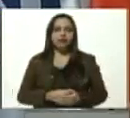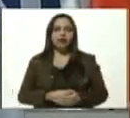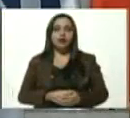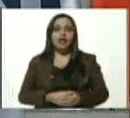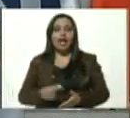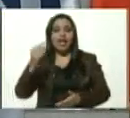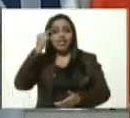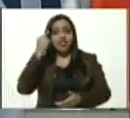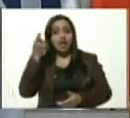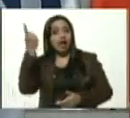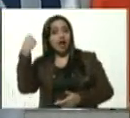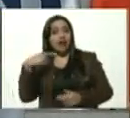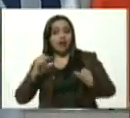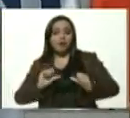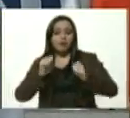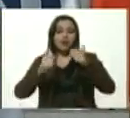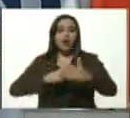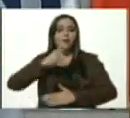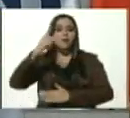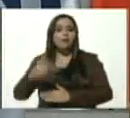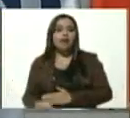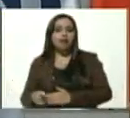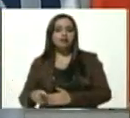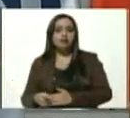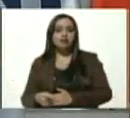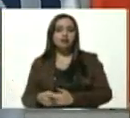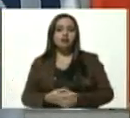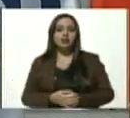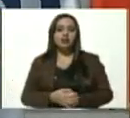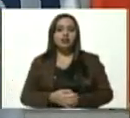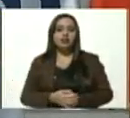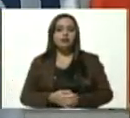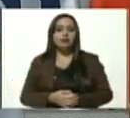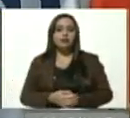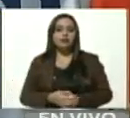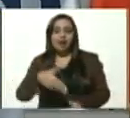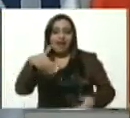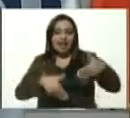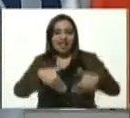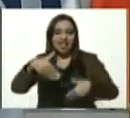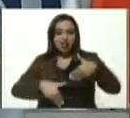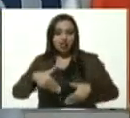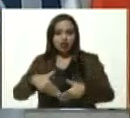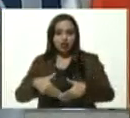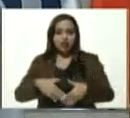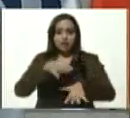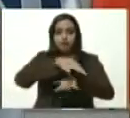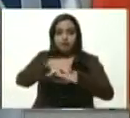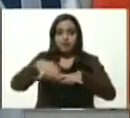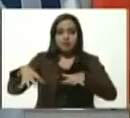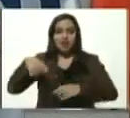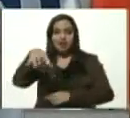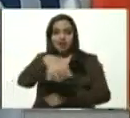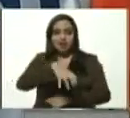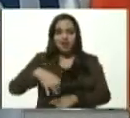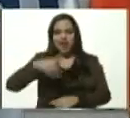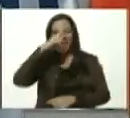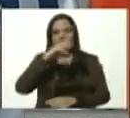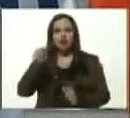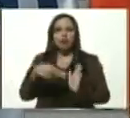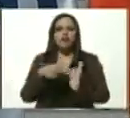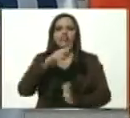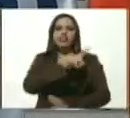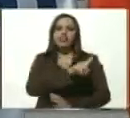se inició nuestro plan operativo para las elecciones regionales y municipales 2021. En este